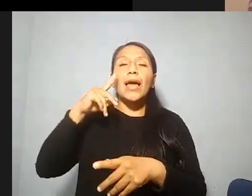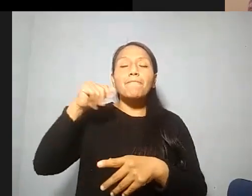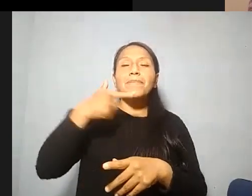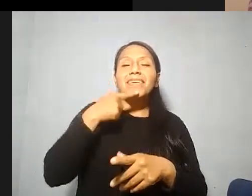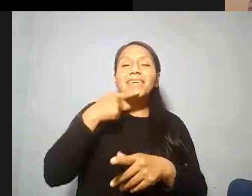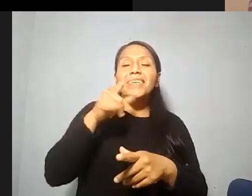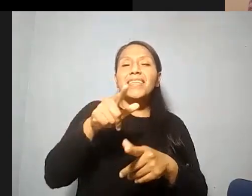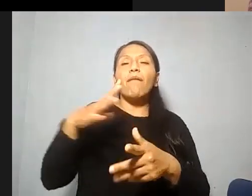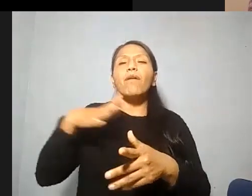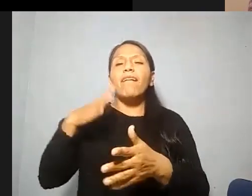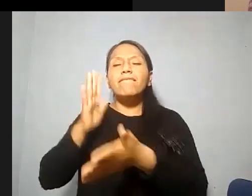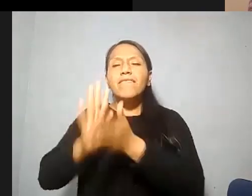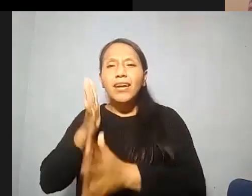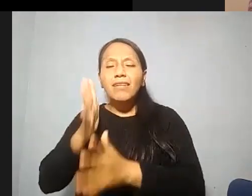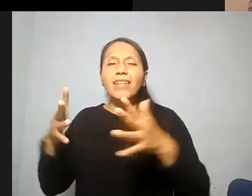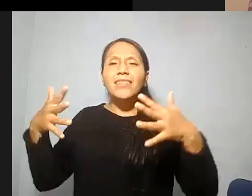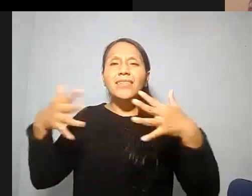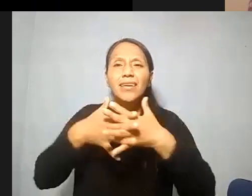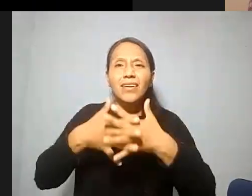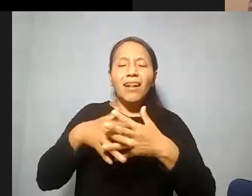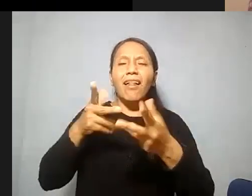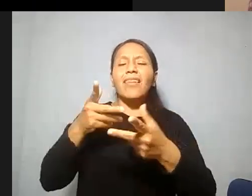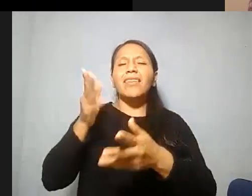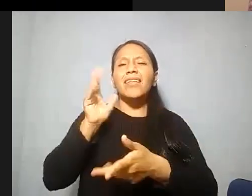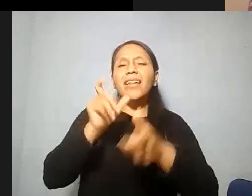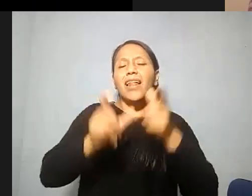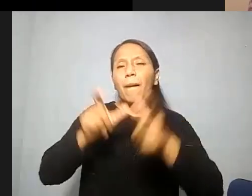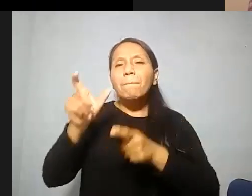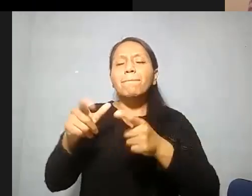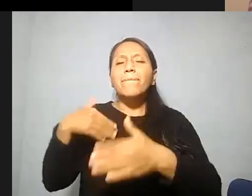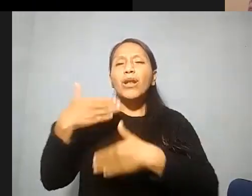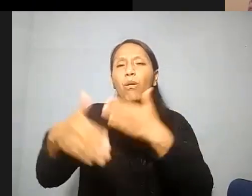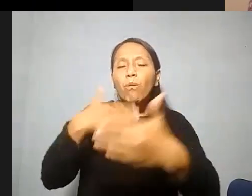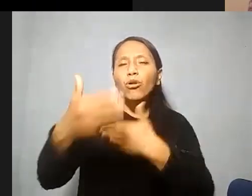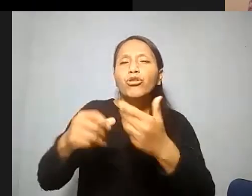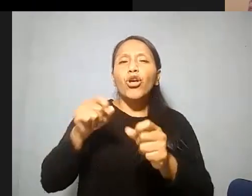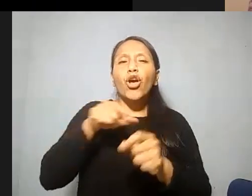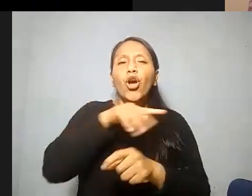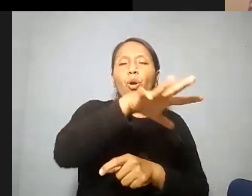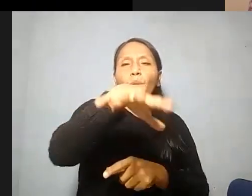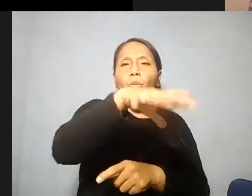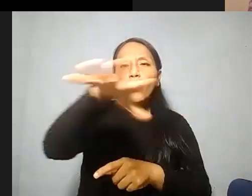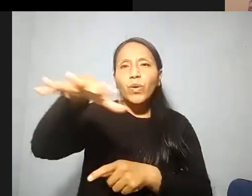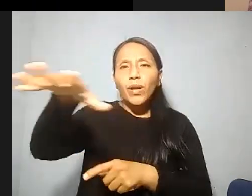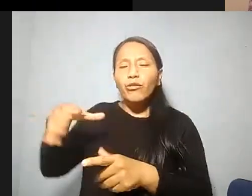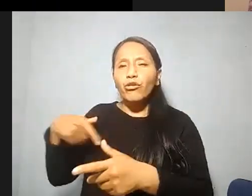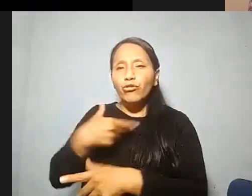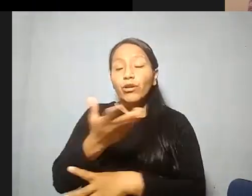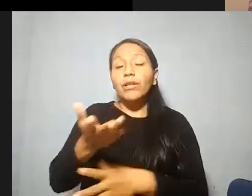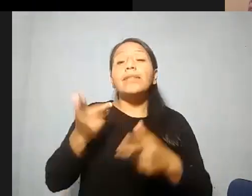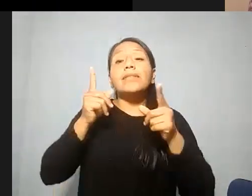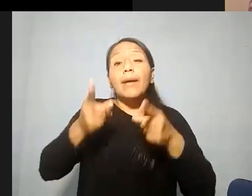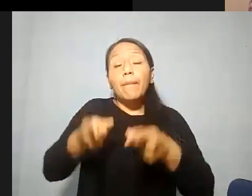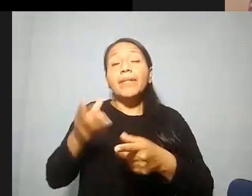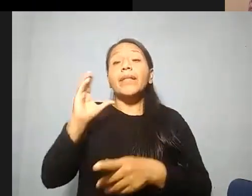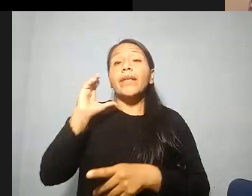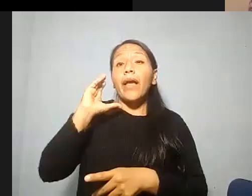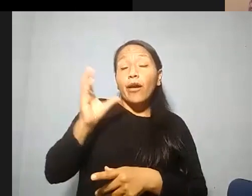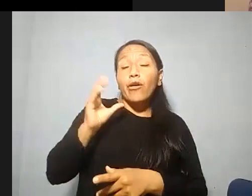rehabilitación integral de las víctimas en los procesos comunitarios y sociales, e insistió a Colombia y a